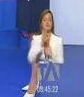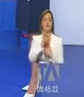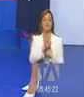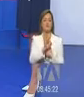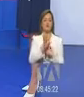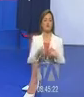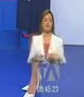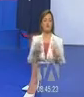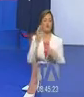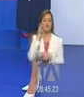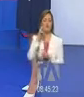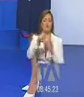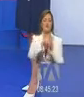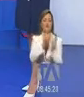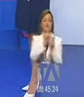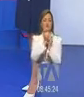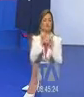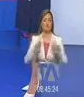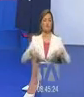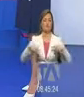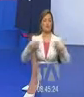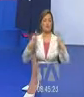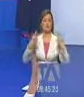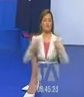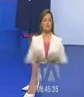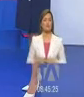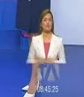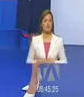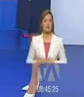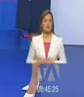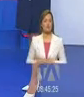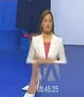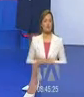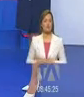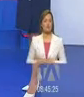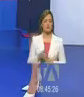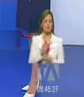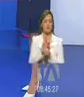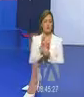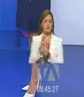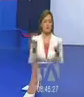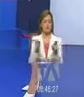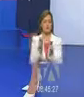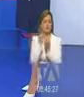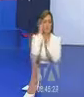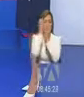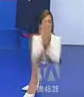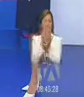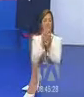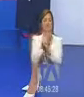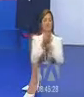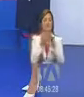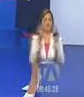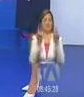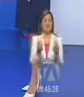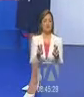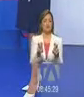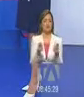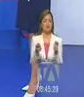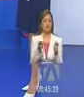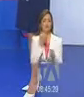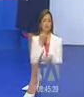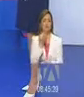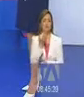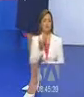por la que vivimos y los cambios en nuestras vidas a raíz de la pandemia. En el siguiente reportaje les contamos más sobre este tema y cómo